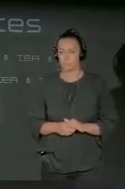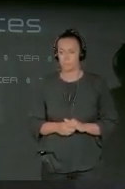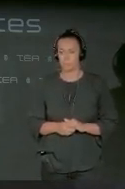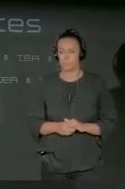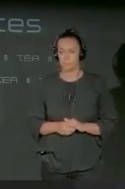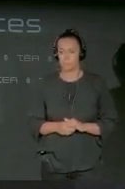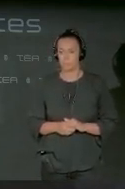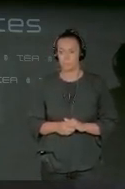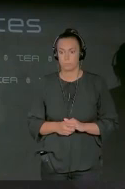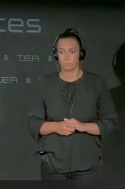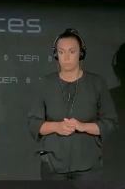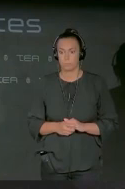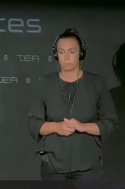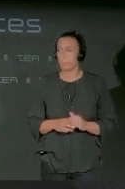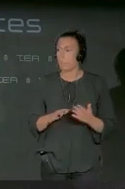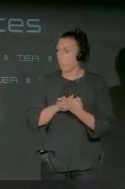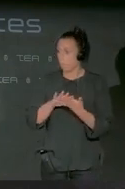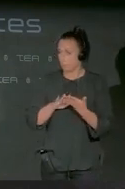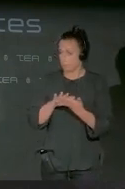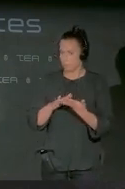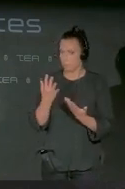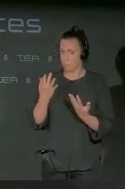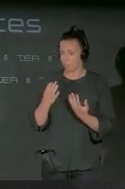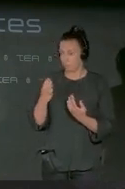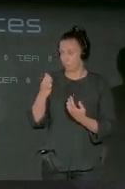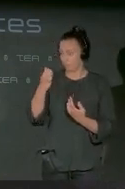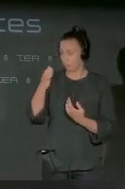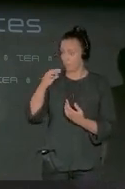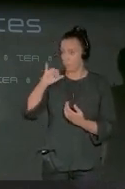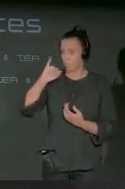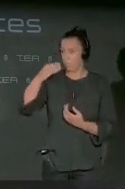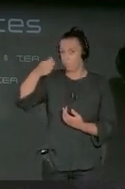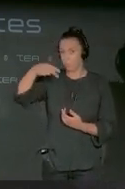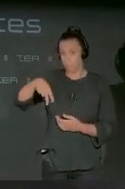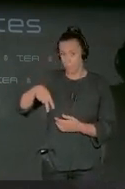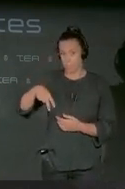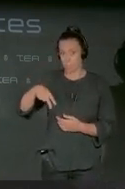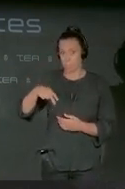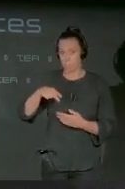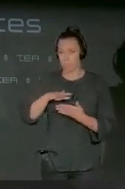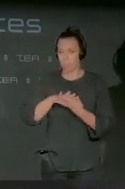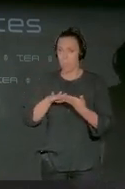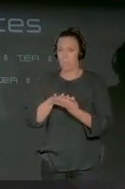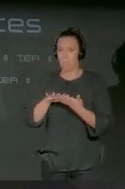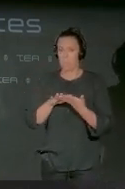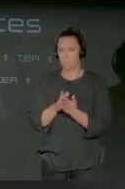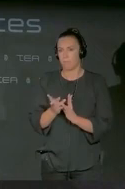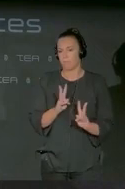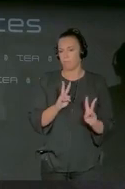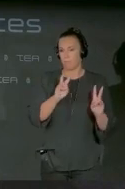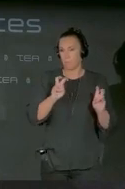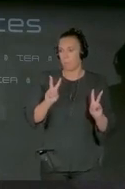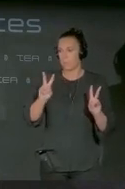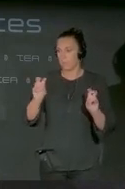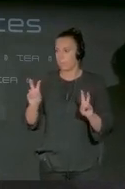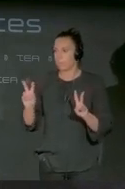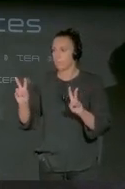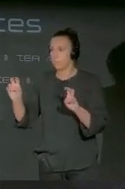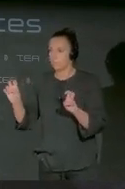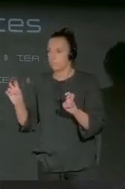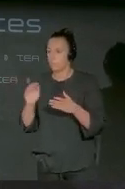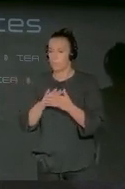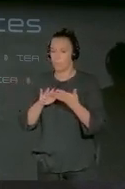Y hablaba de que Iván planteaba como varios elementos encima de la mesa. Hablaba de que los videojuegos